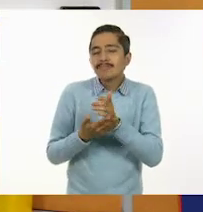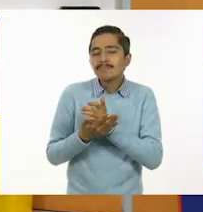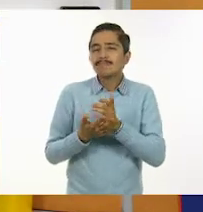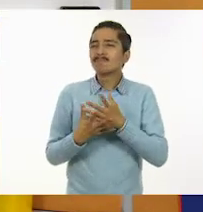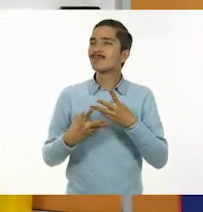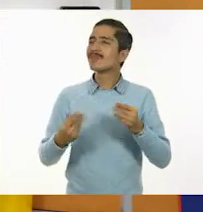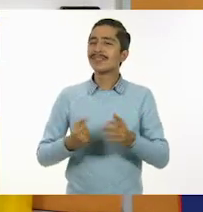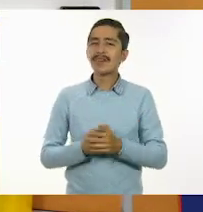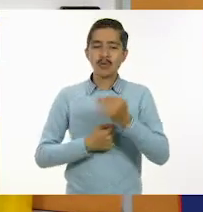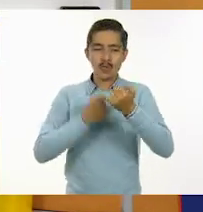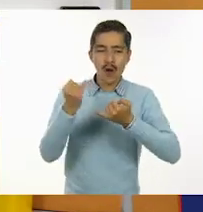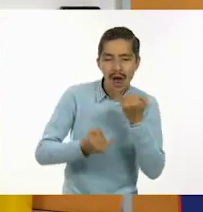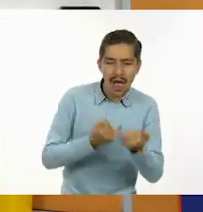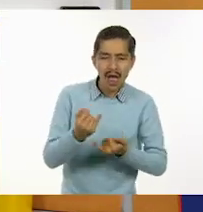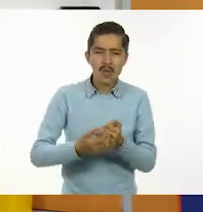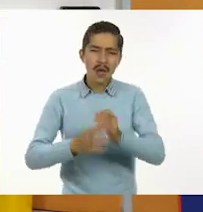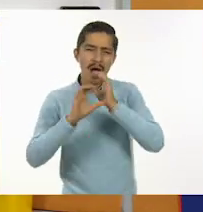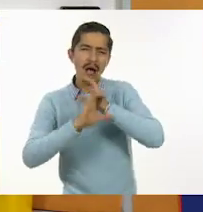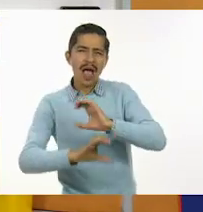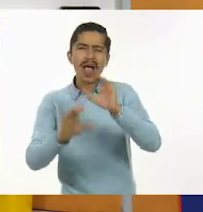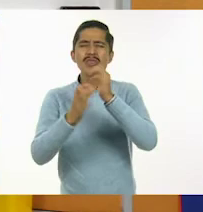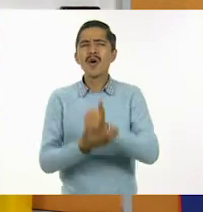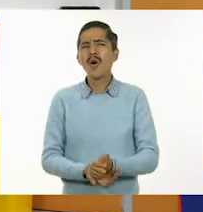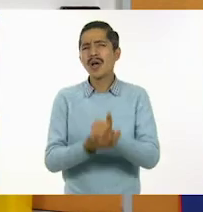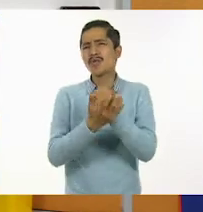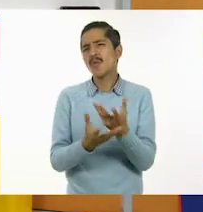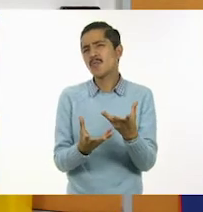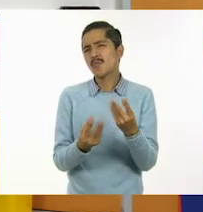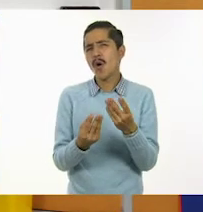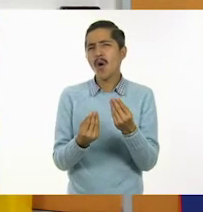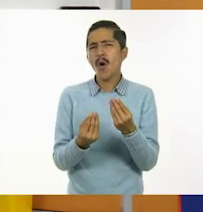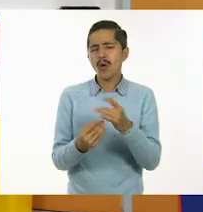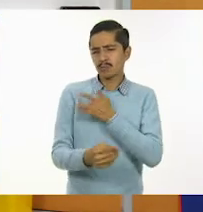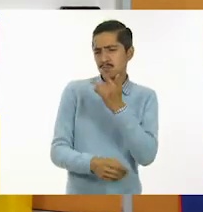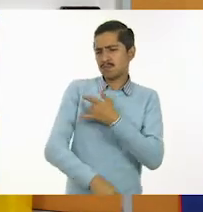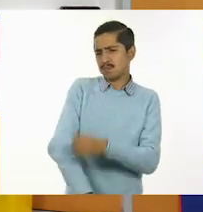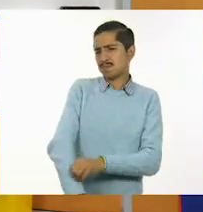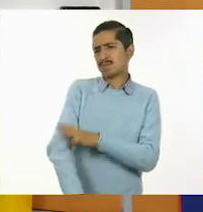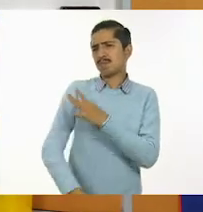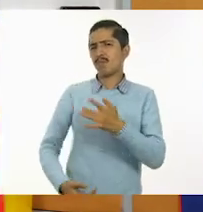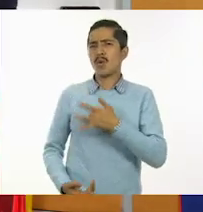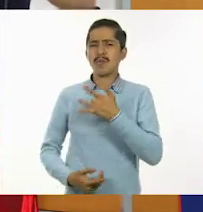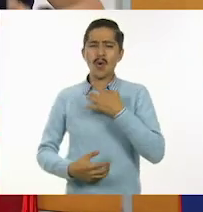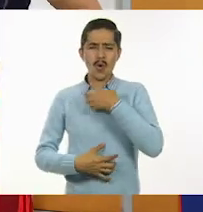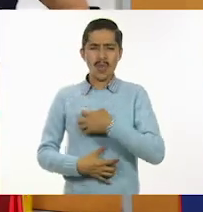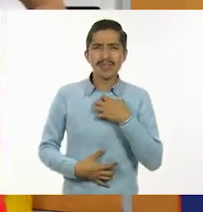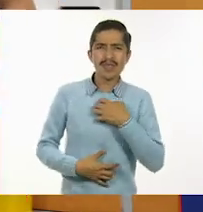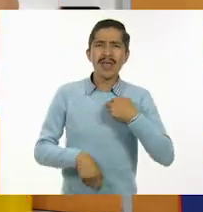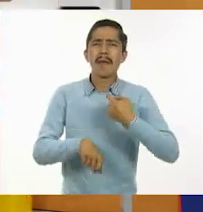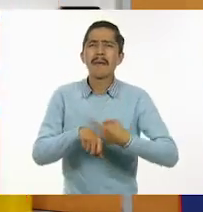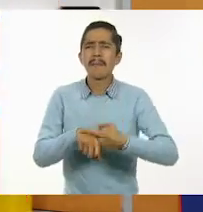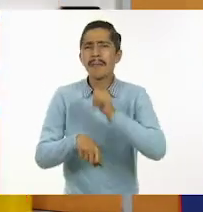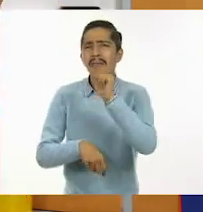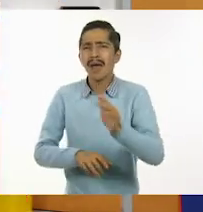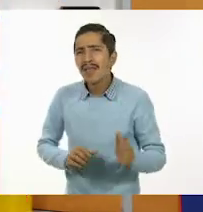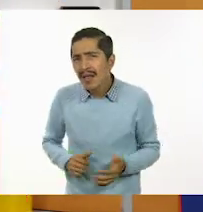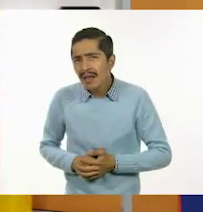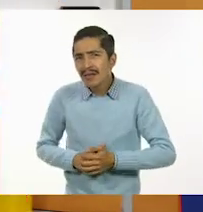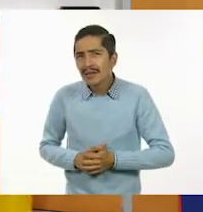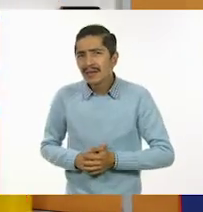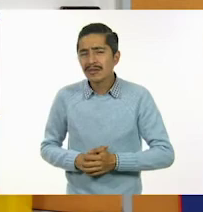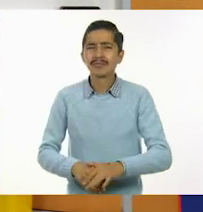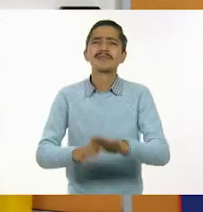el canto, pues eso me ayuda a tener un buen estado de ánimo y estar muy contento y no enfermarme.